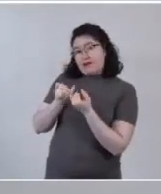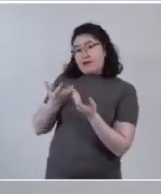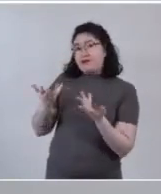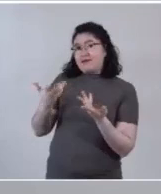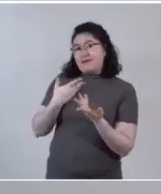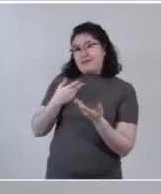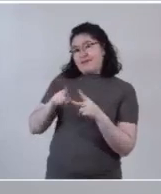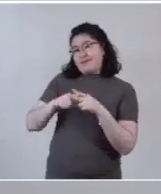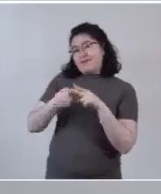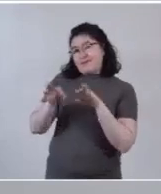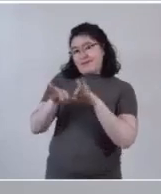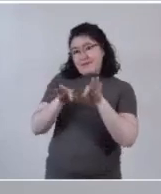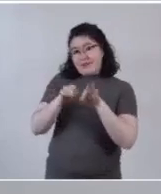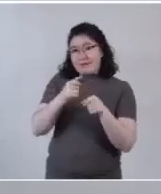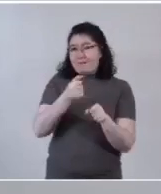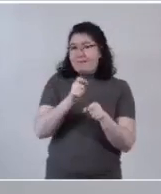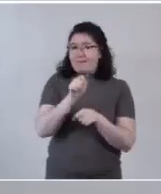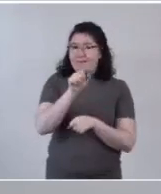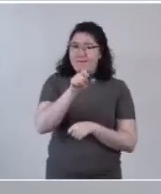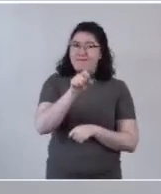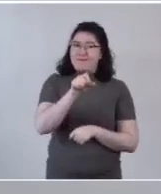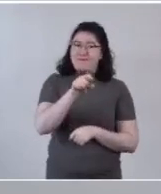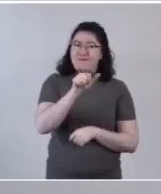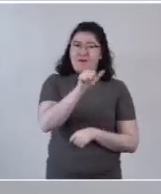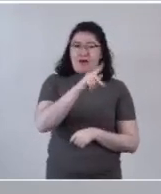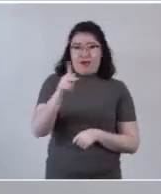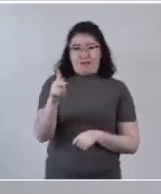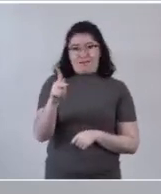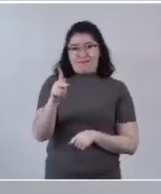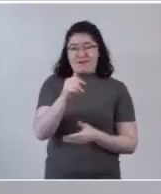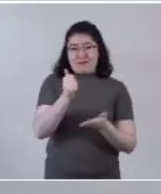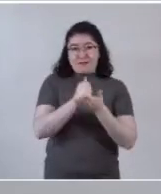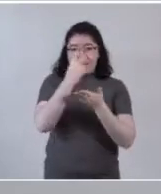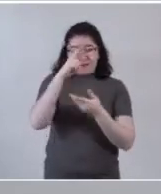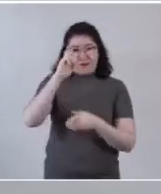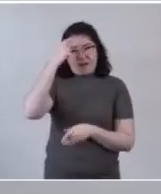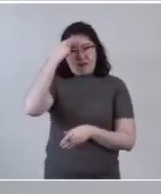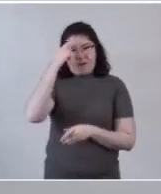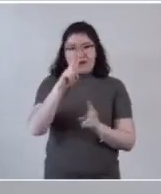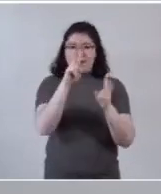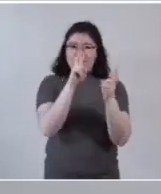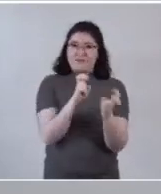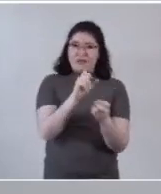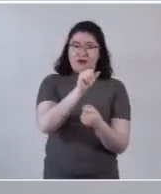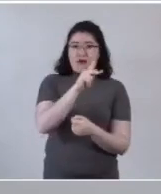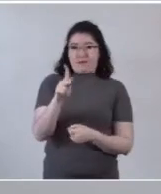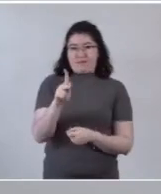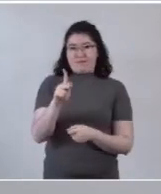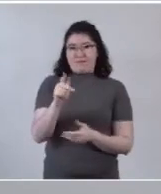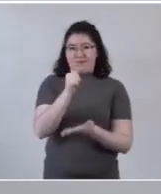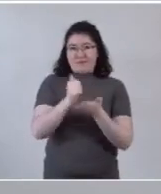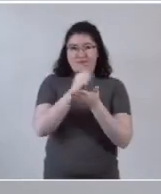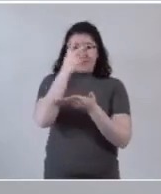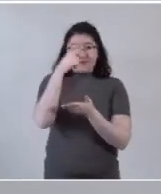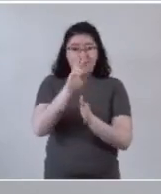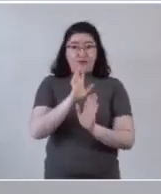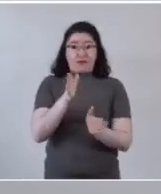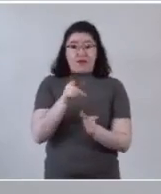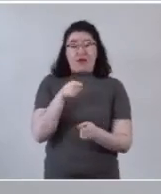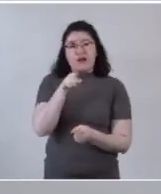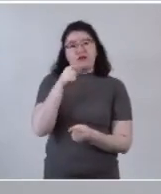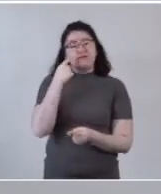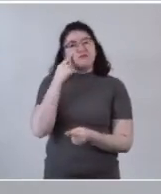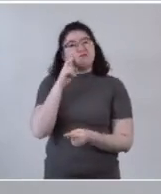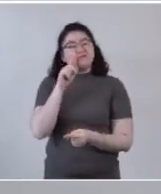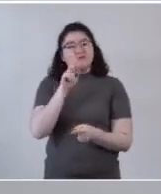la aplicación de la Ciudad de México, que si recuerdan, bajan la aplicación de la Ciudad de México y ahí hay